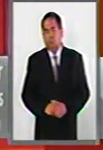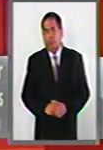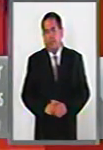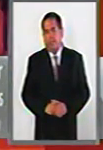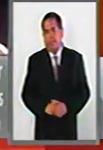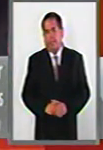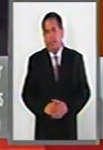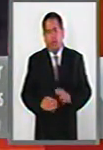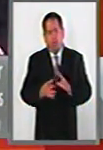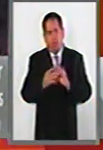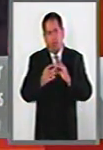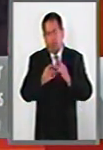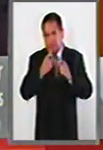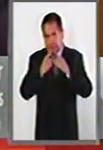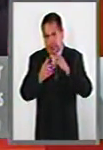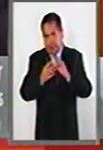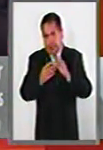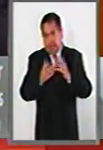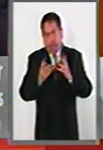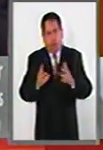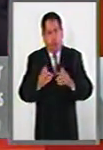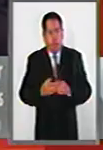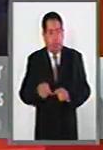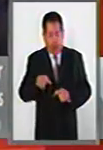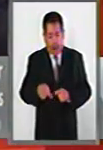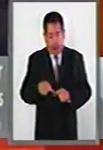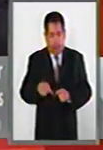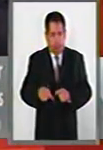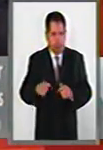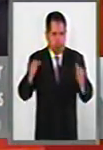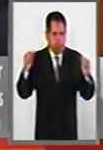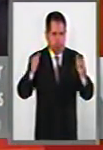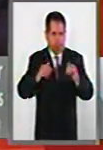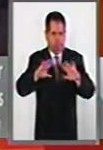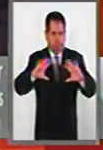se hizo saber a esta asamblea